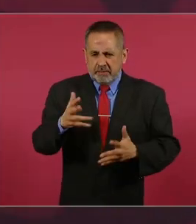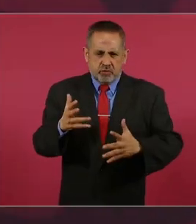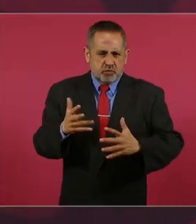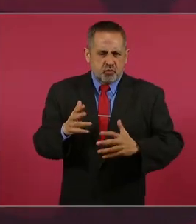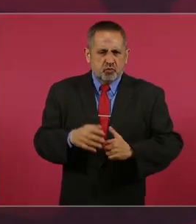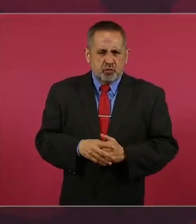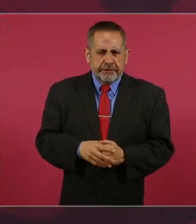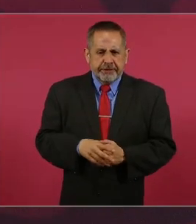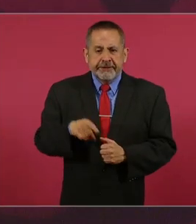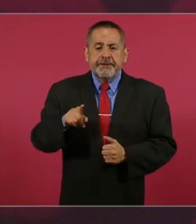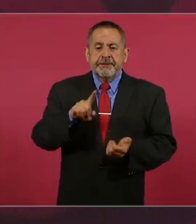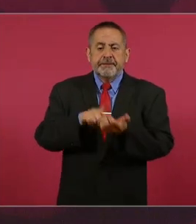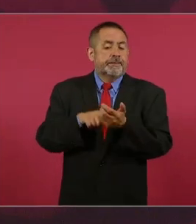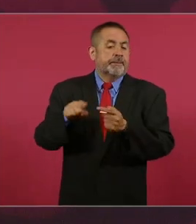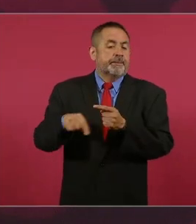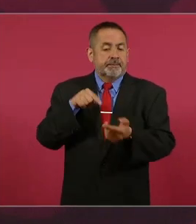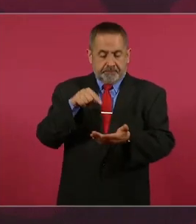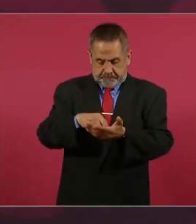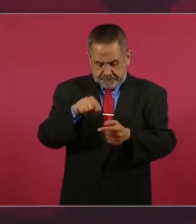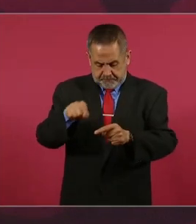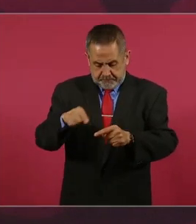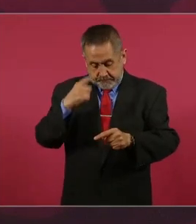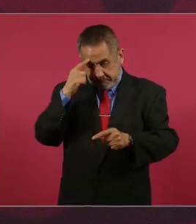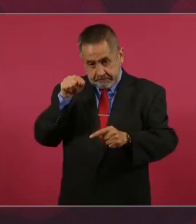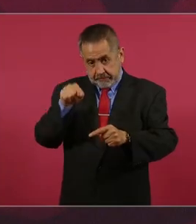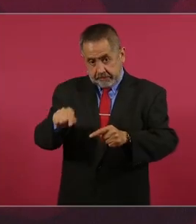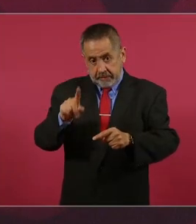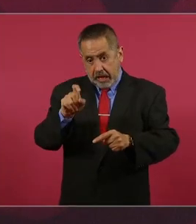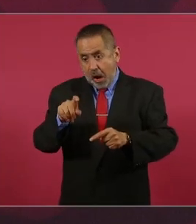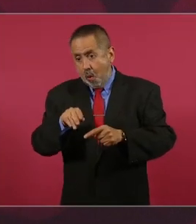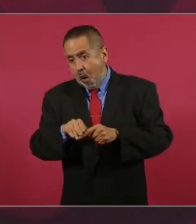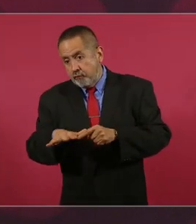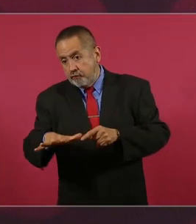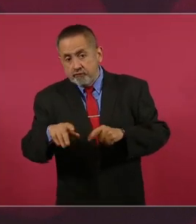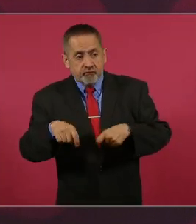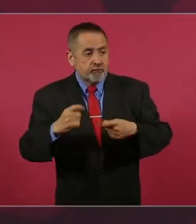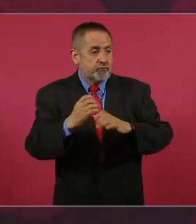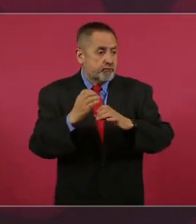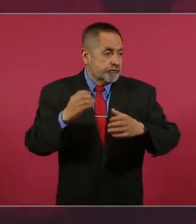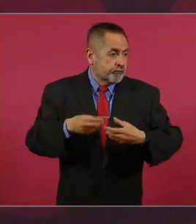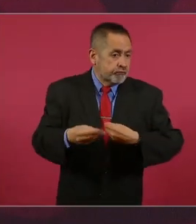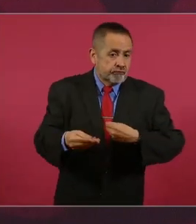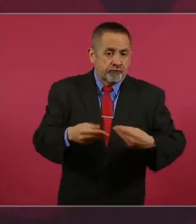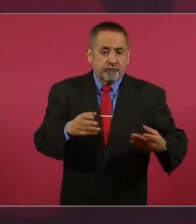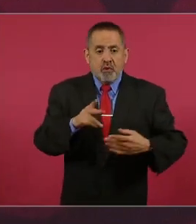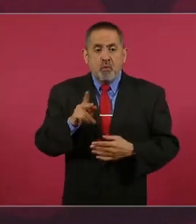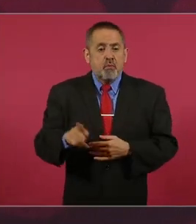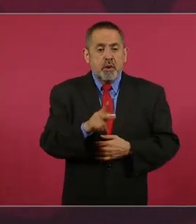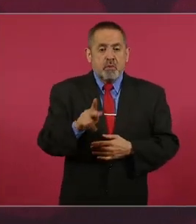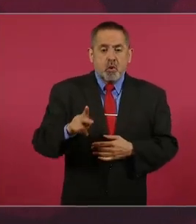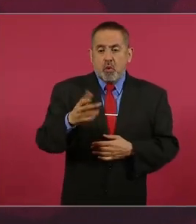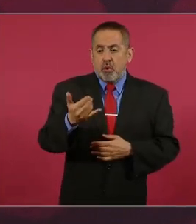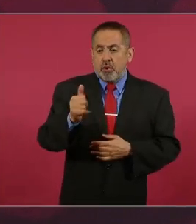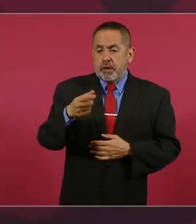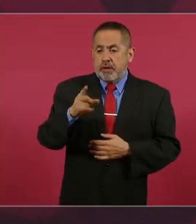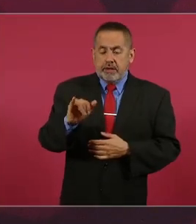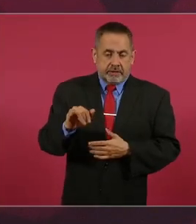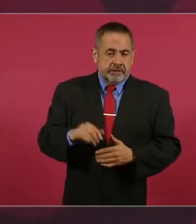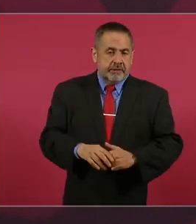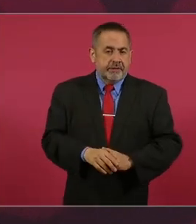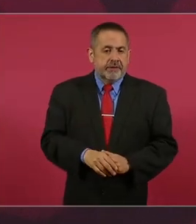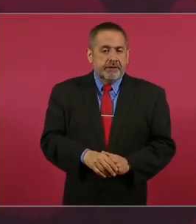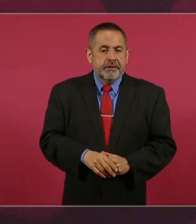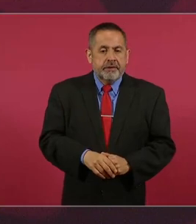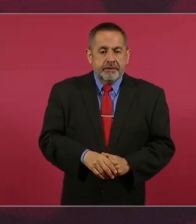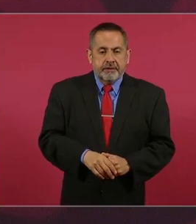solo en obras hidráulicas para los pueblos yaquis.